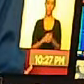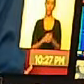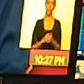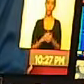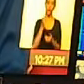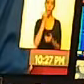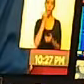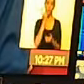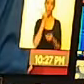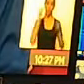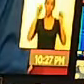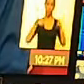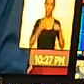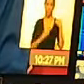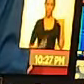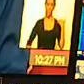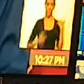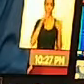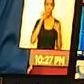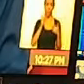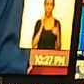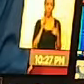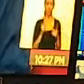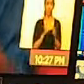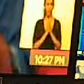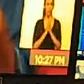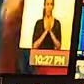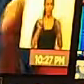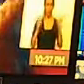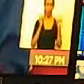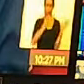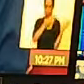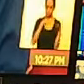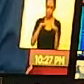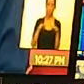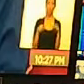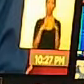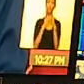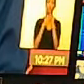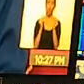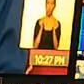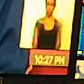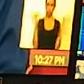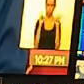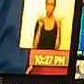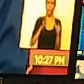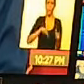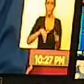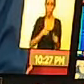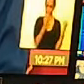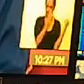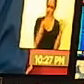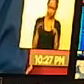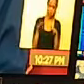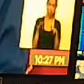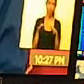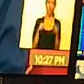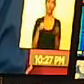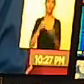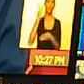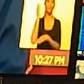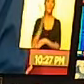presidente Maduro pedía que mediatizáramos más a través de todos los medios posibles sobre estas